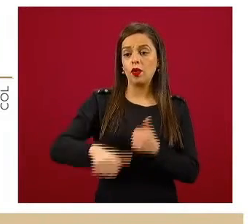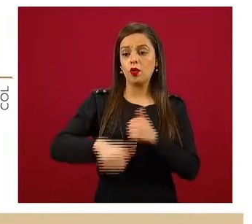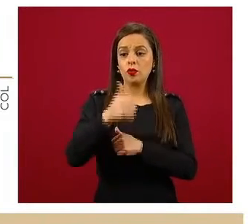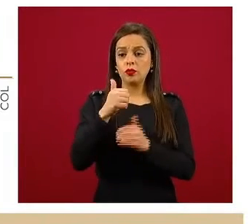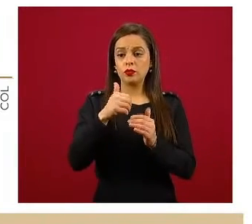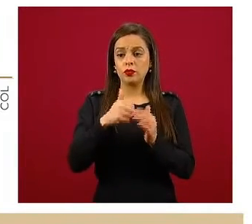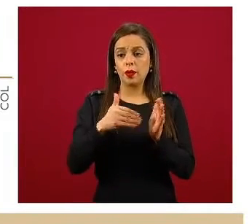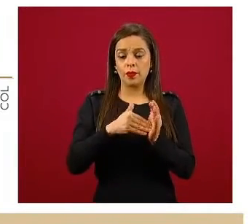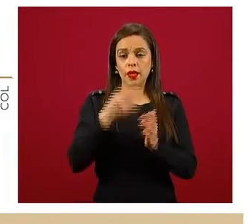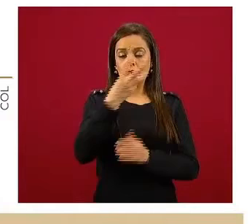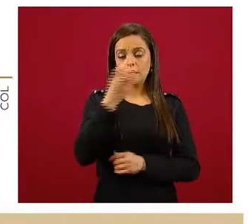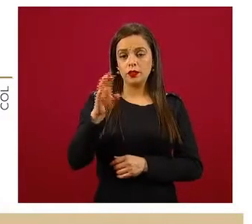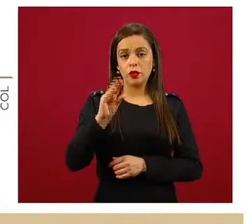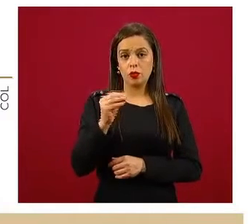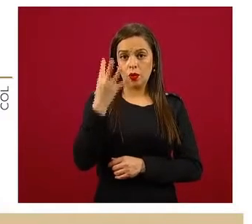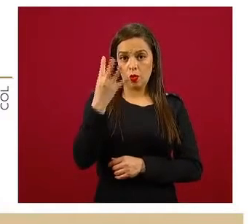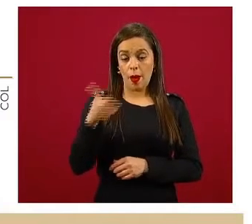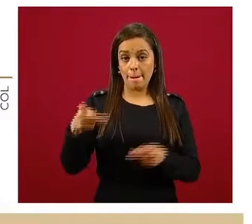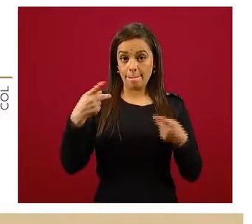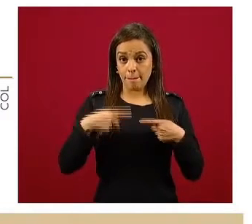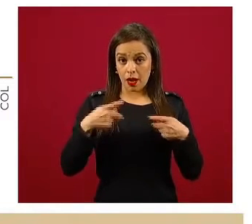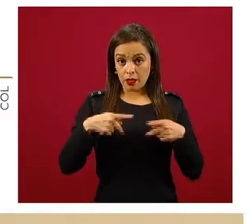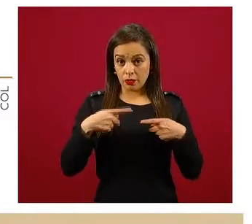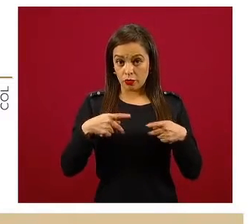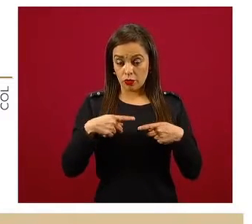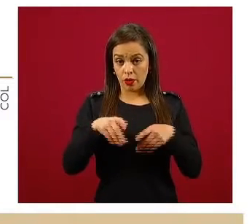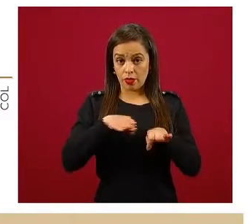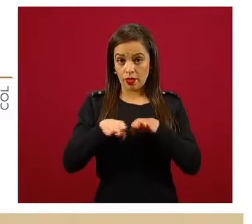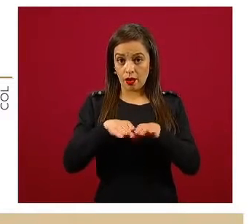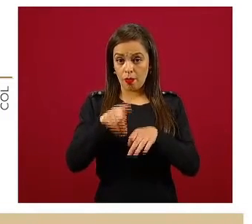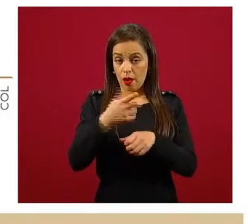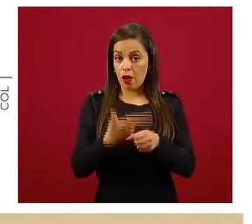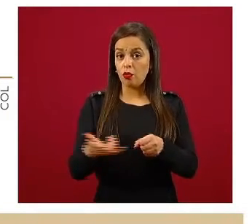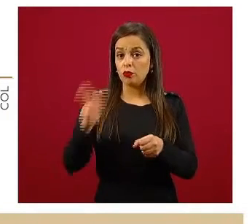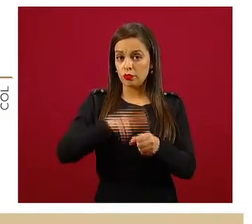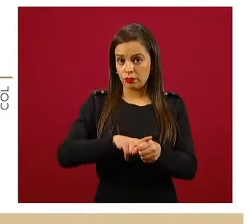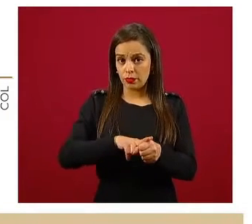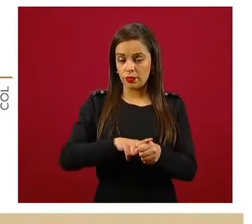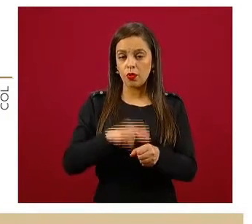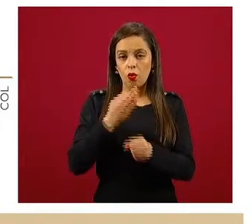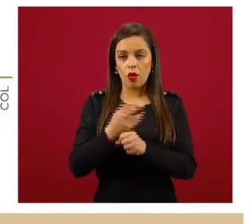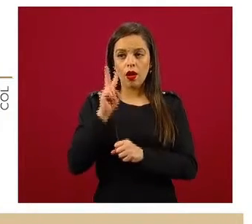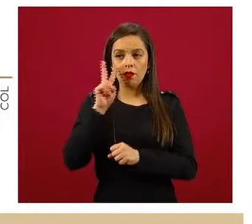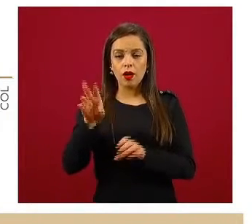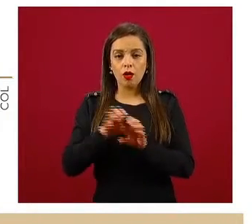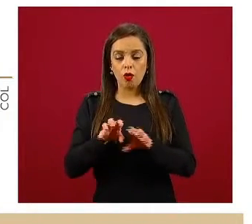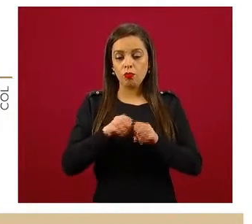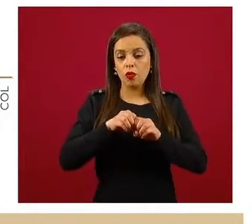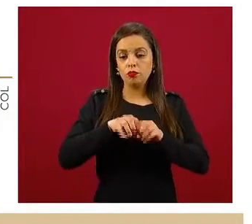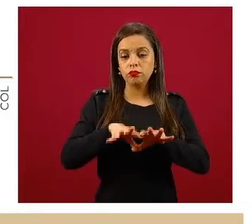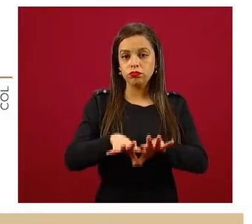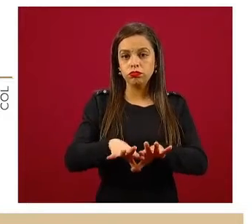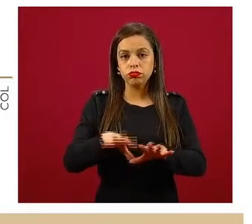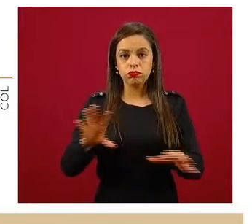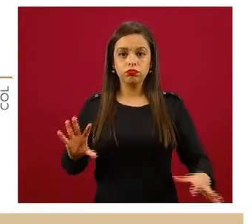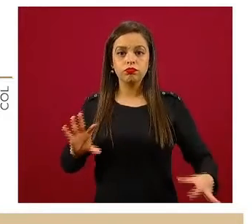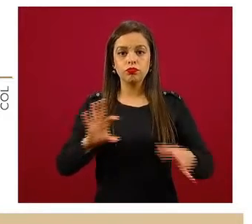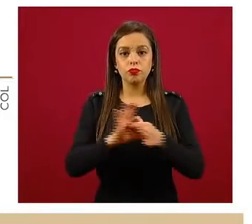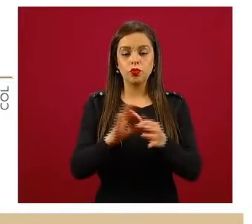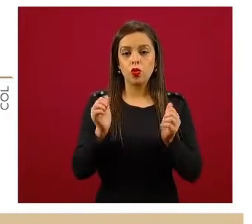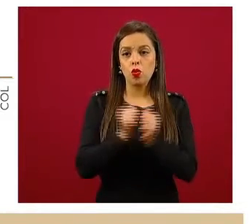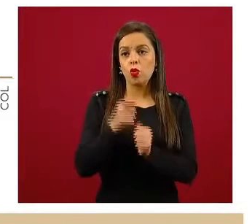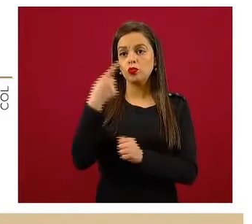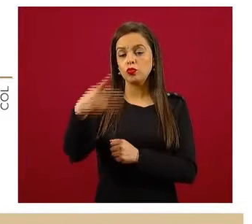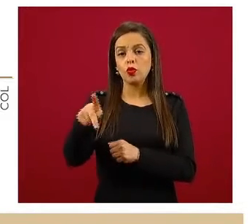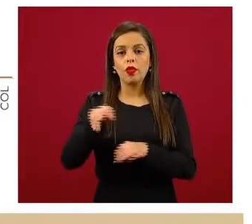11.394 es el número de personal de salud. Ahorita vamos a ver cómo se distribuyen en relación ya a la profesión o